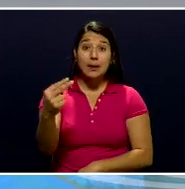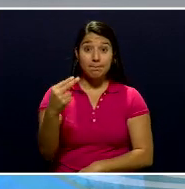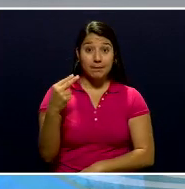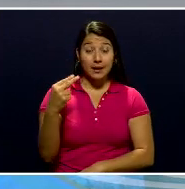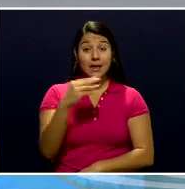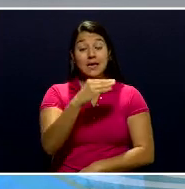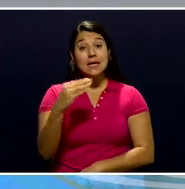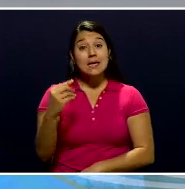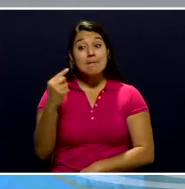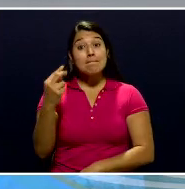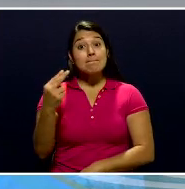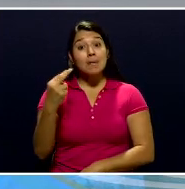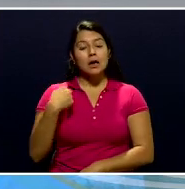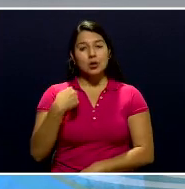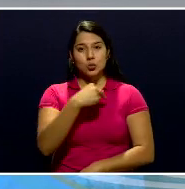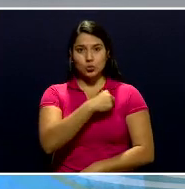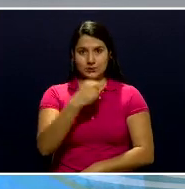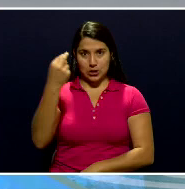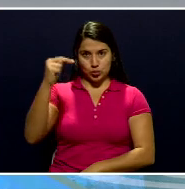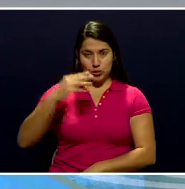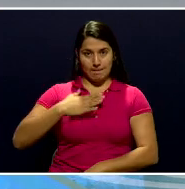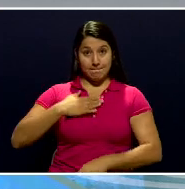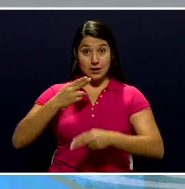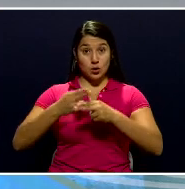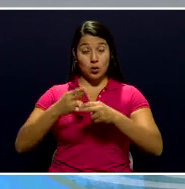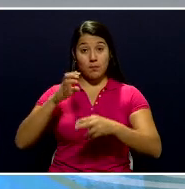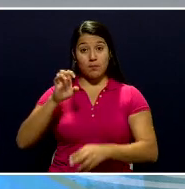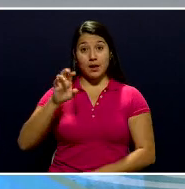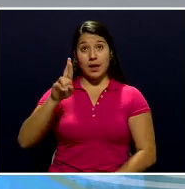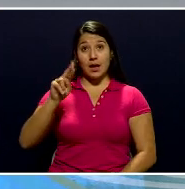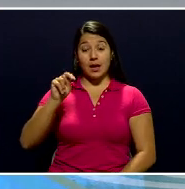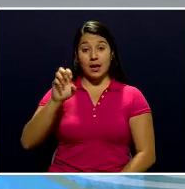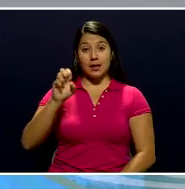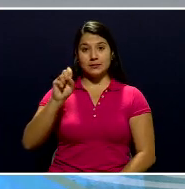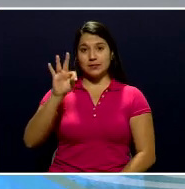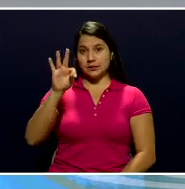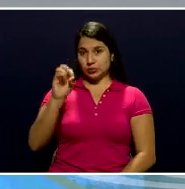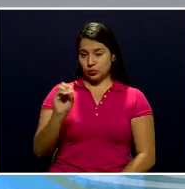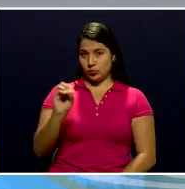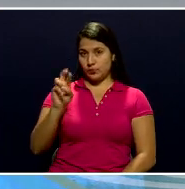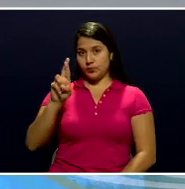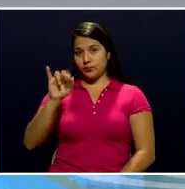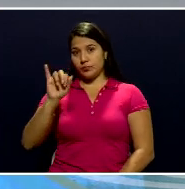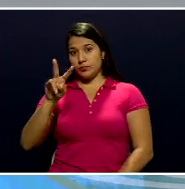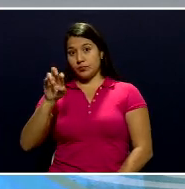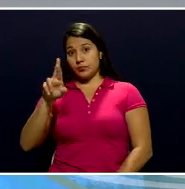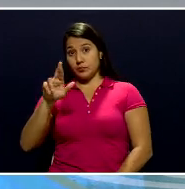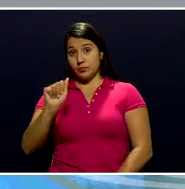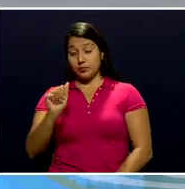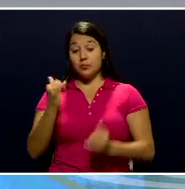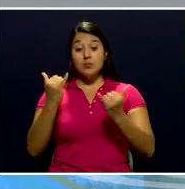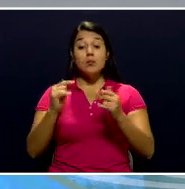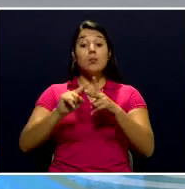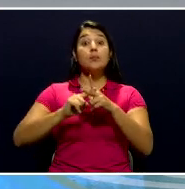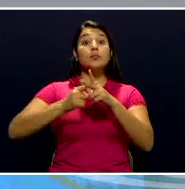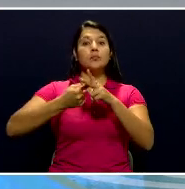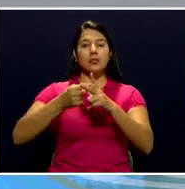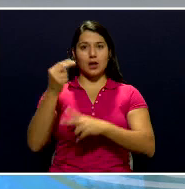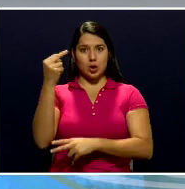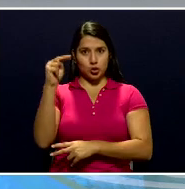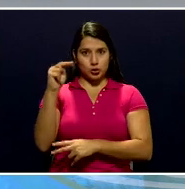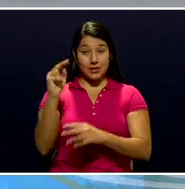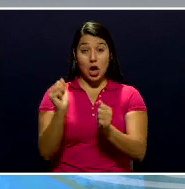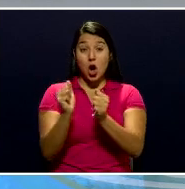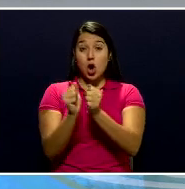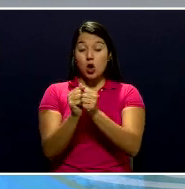que se informen con nosotros. Soy Ernesto Rivera. Iniciamos esta edición estelar